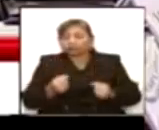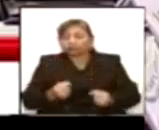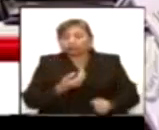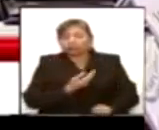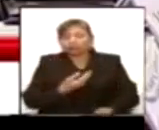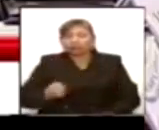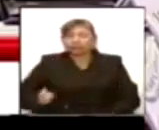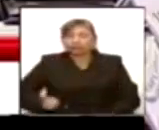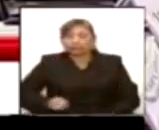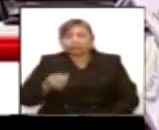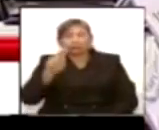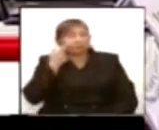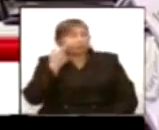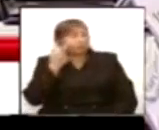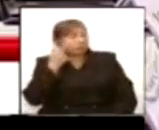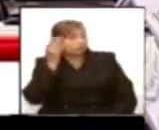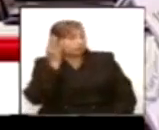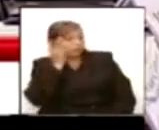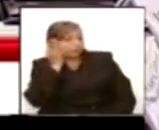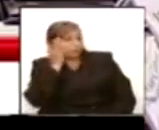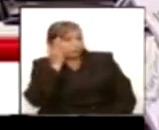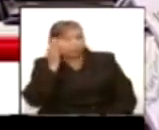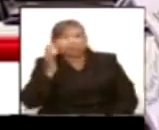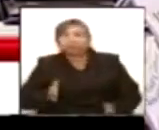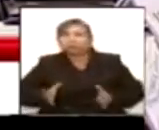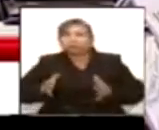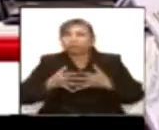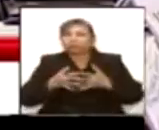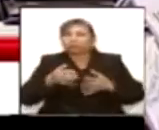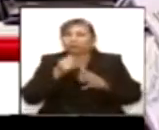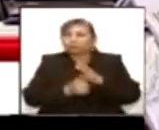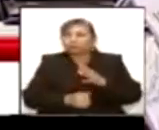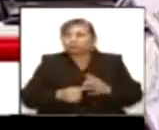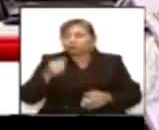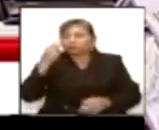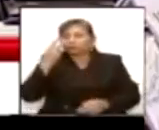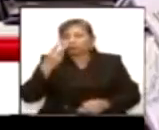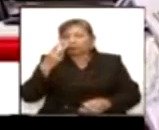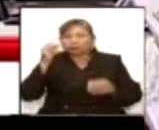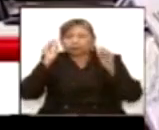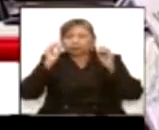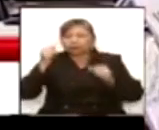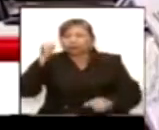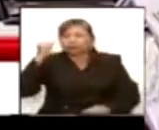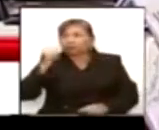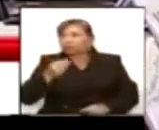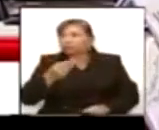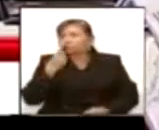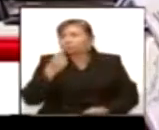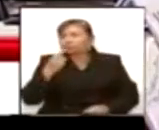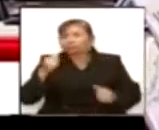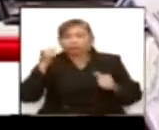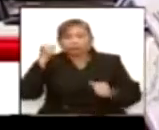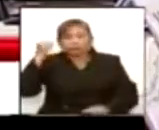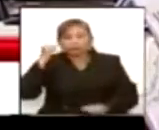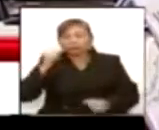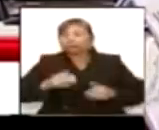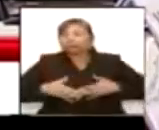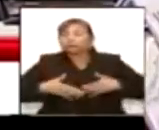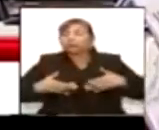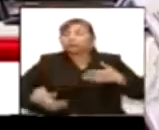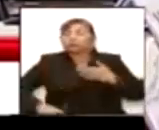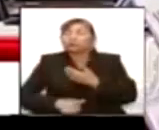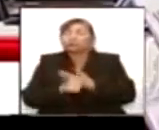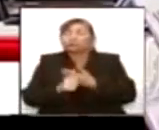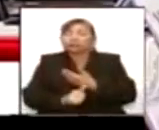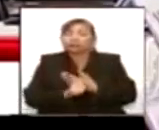Estado reconoce el aborto terapéutico cuando se ponderan dos derechos, presidente. Cuando hay un derecho que se pone en